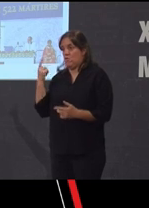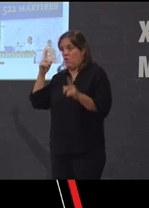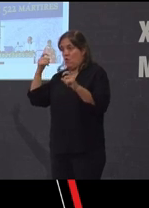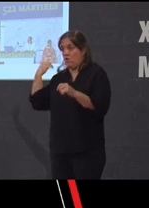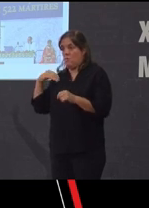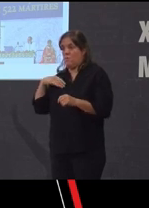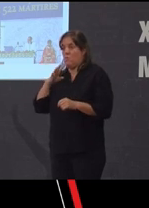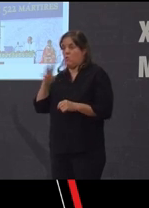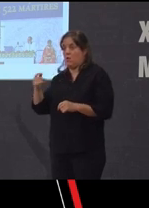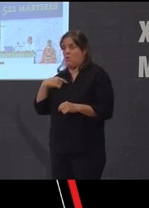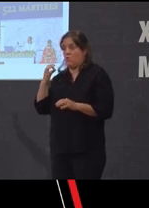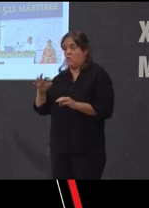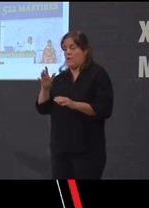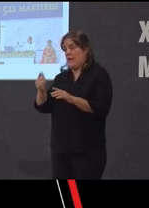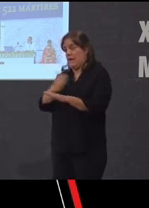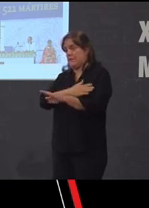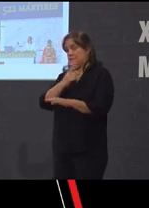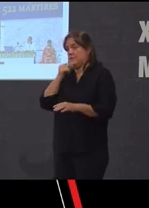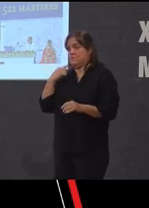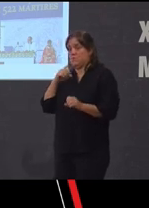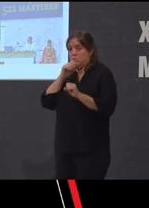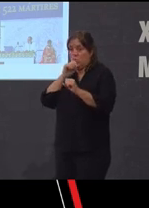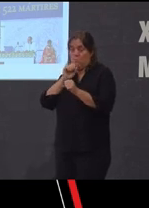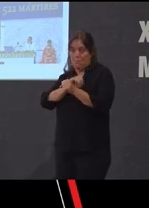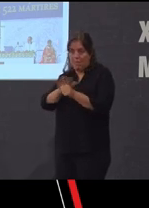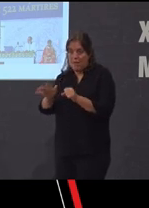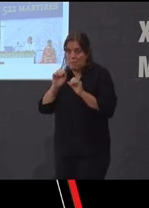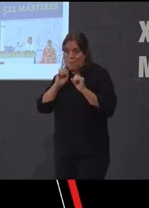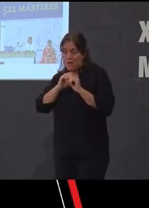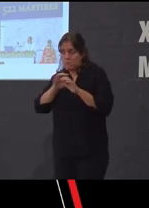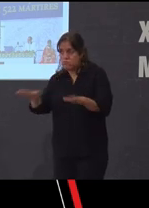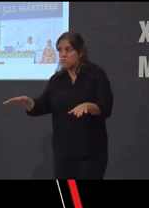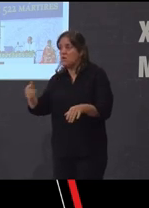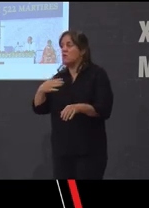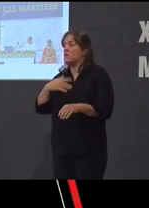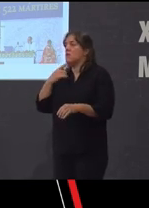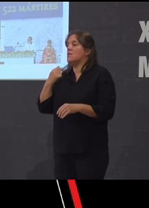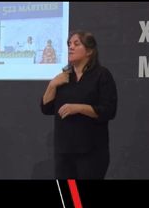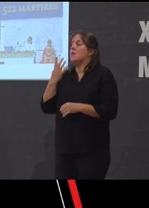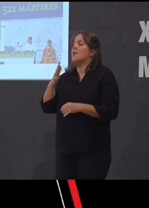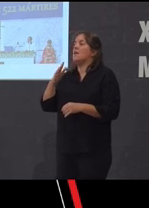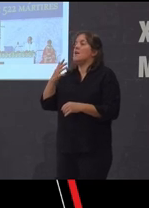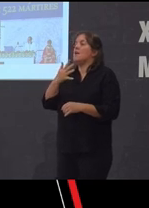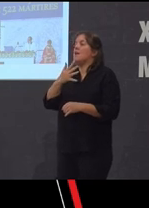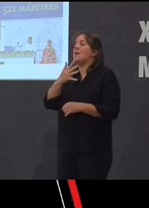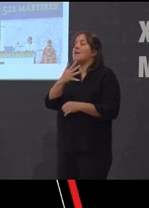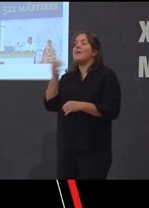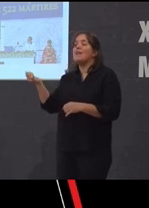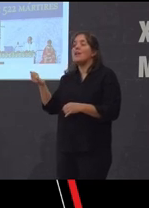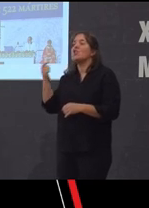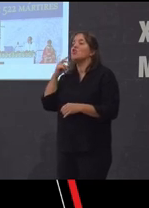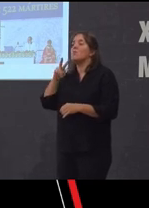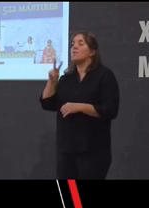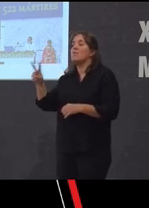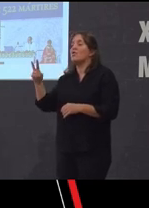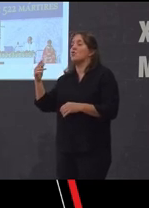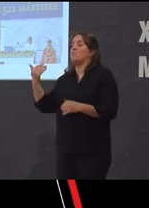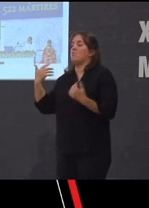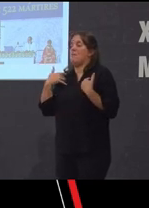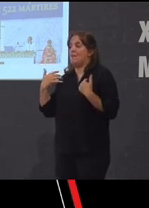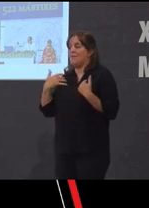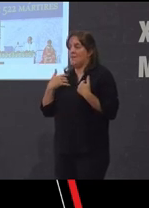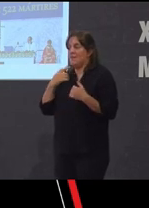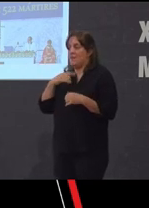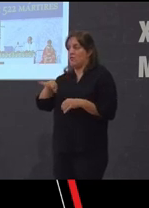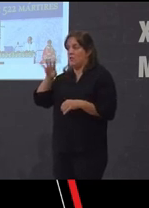anos, xusto antes da pandemia, de beatificación de 522 mártires que son os nosos, frente aos demais, que nin